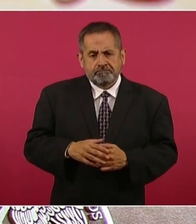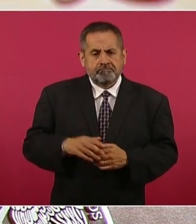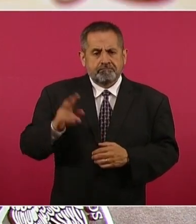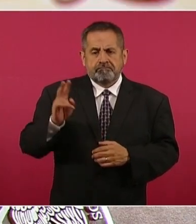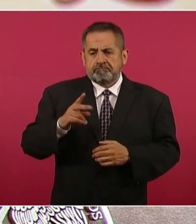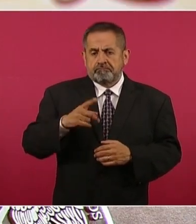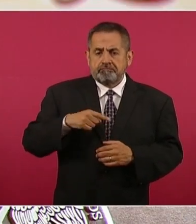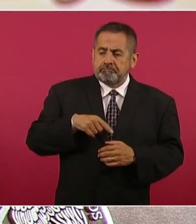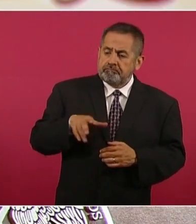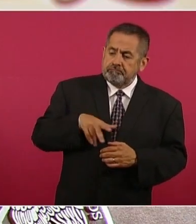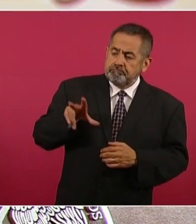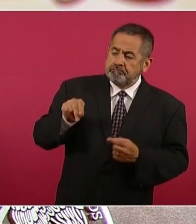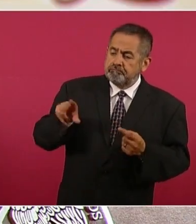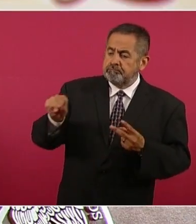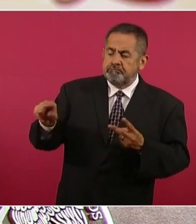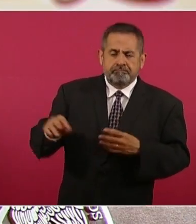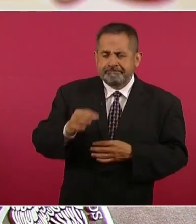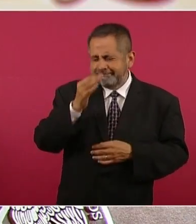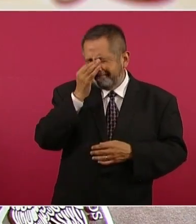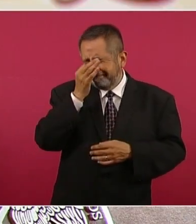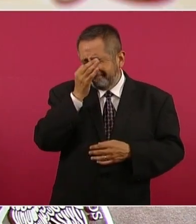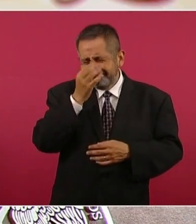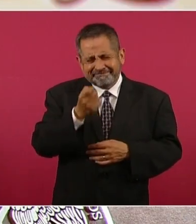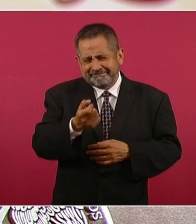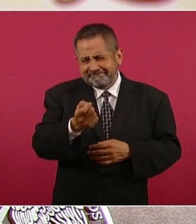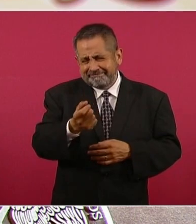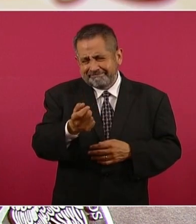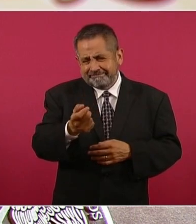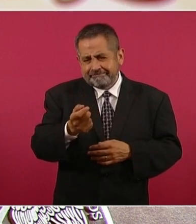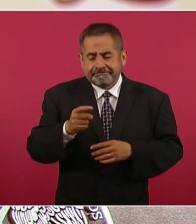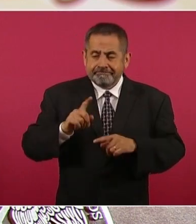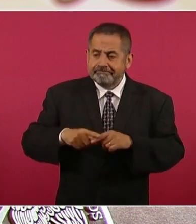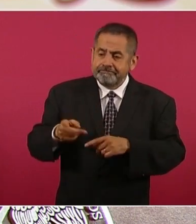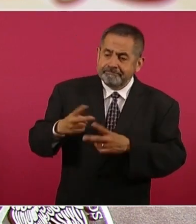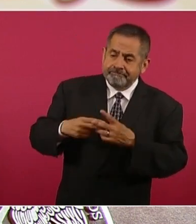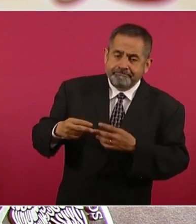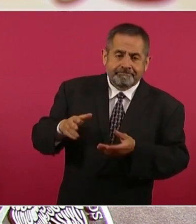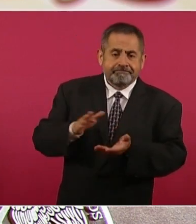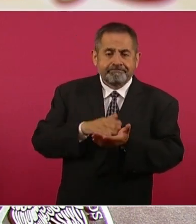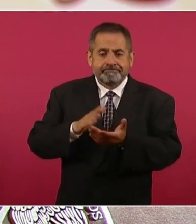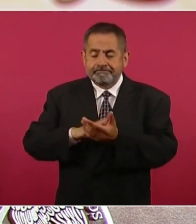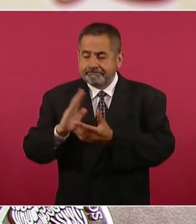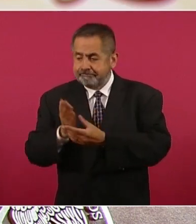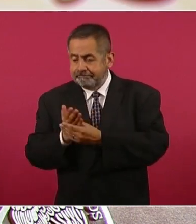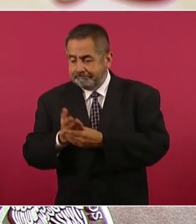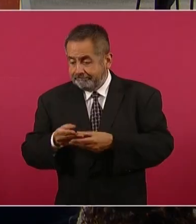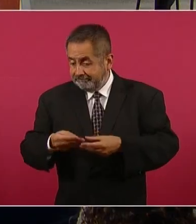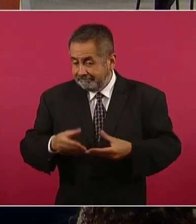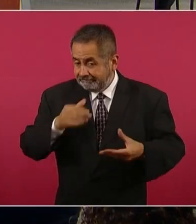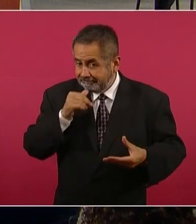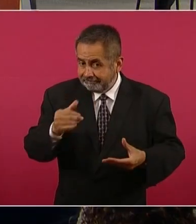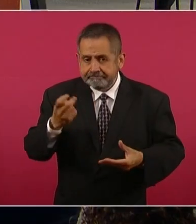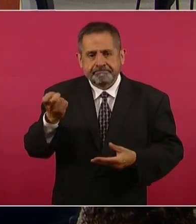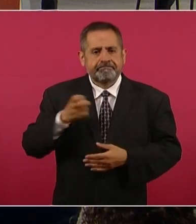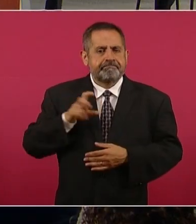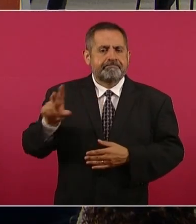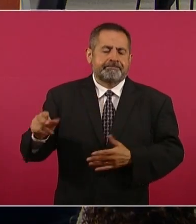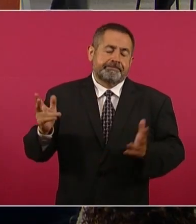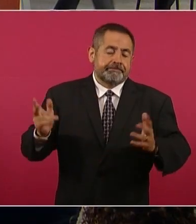de rechazos es mínimo y es a partir de alguien que no hubiera presentado su documentación completa.